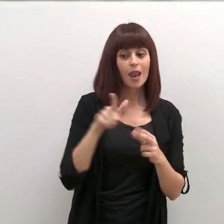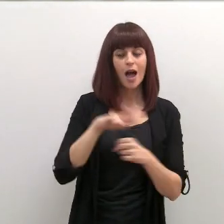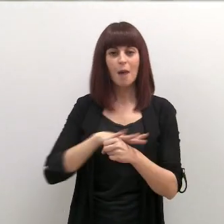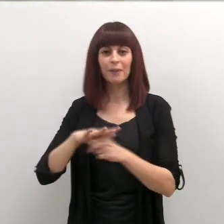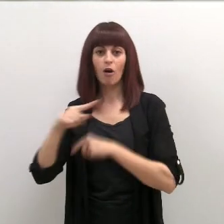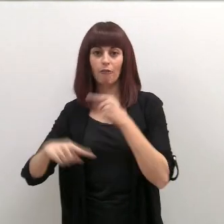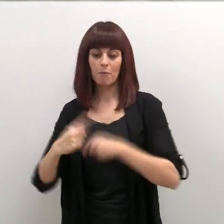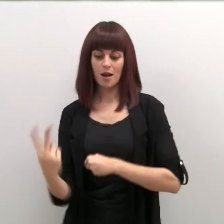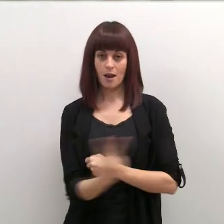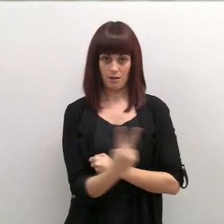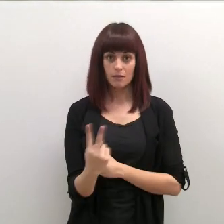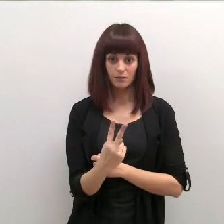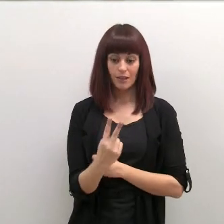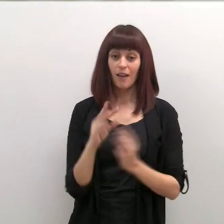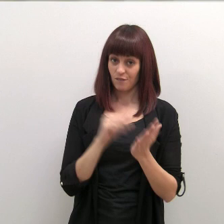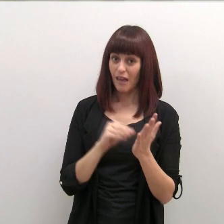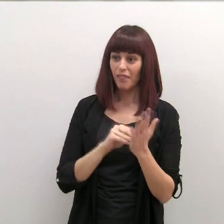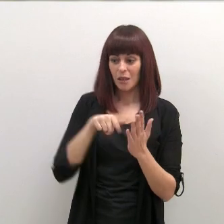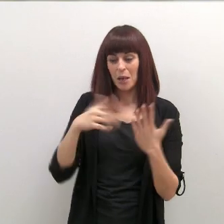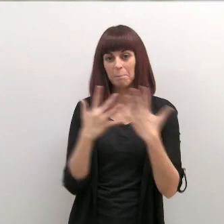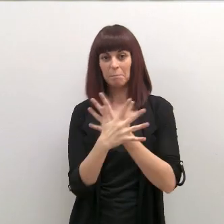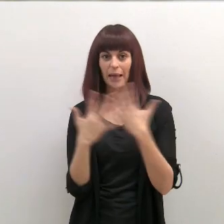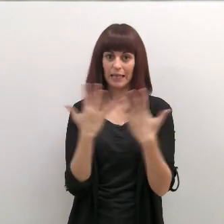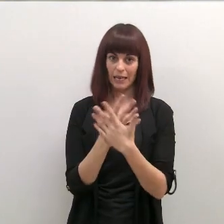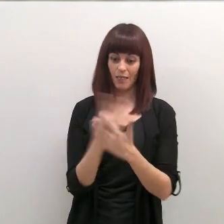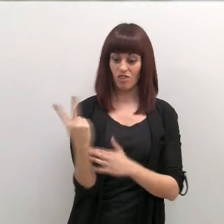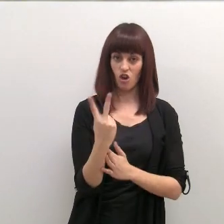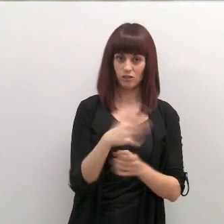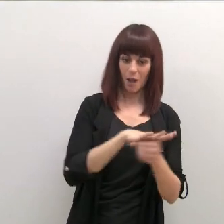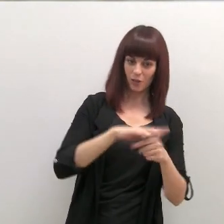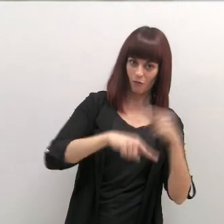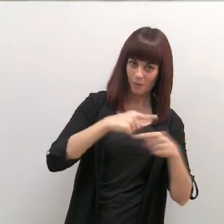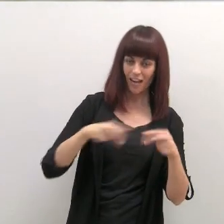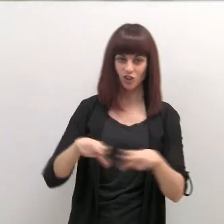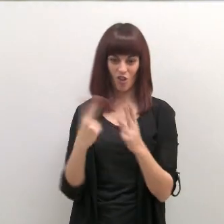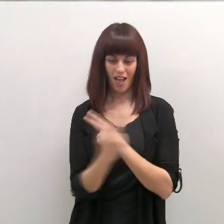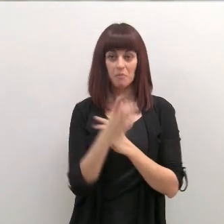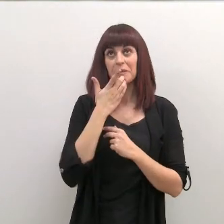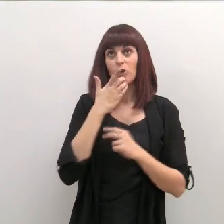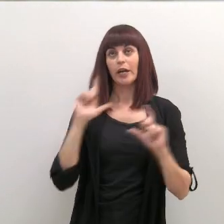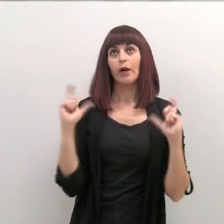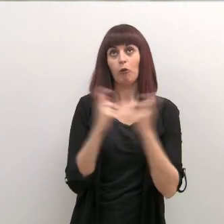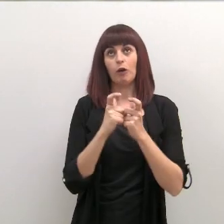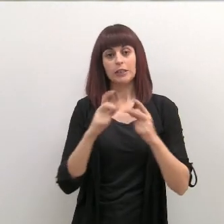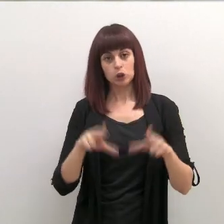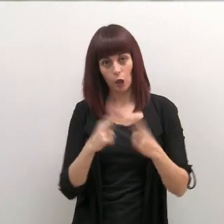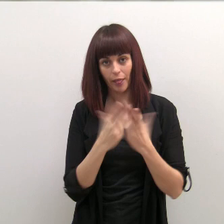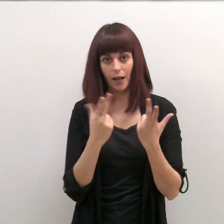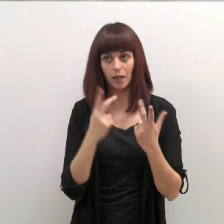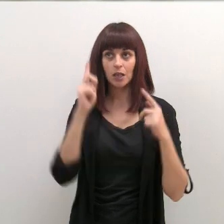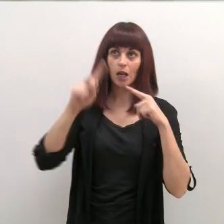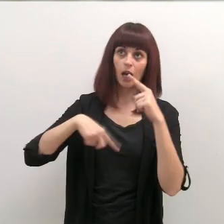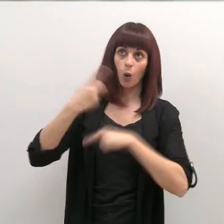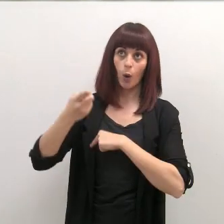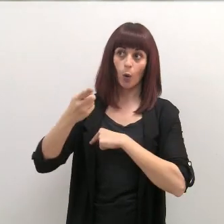familiar. Y en muchas ocasiones en una mezcla importante de estos dos ámbitos, de reuniones sociales que luego han